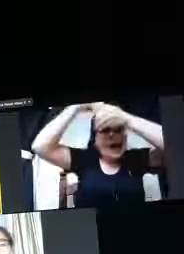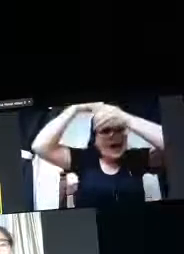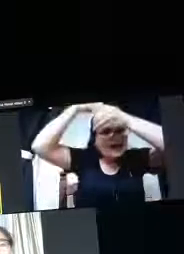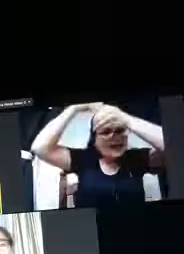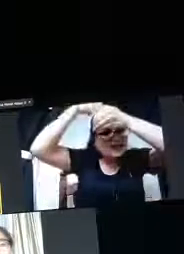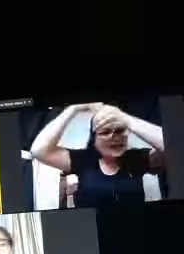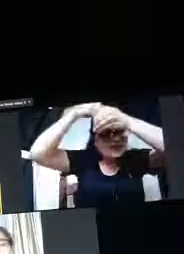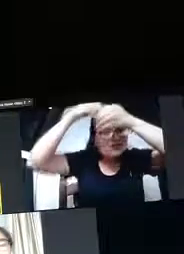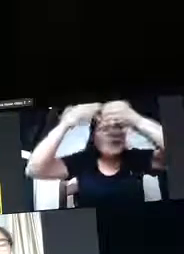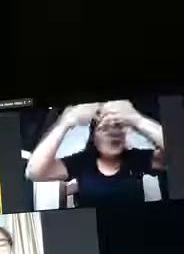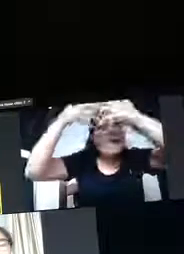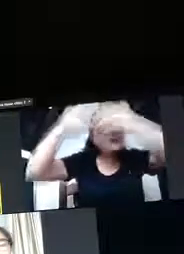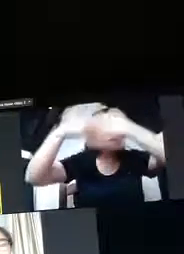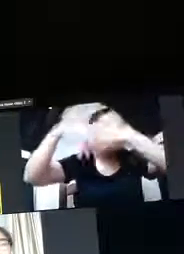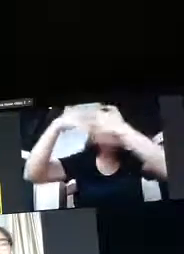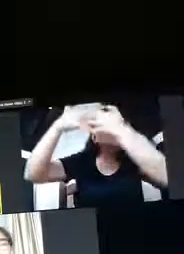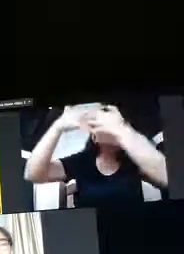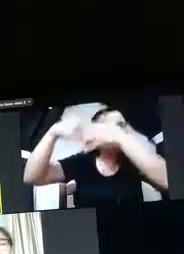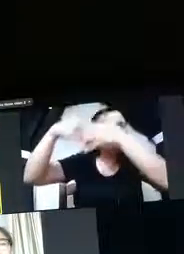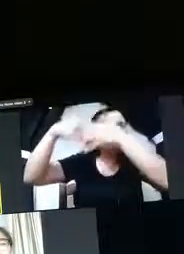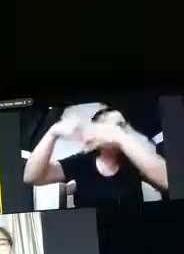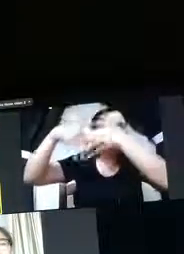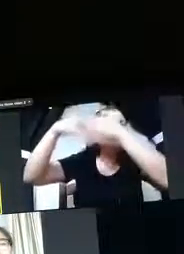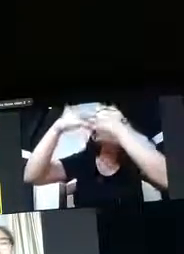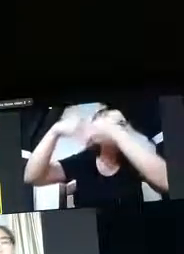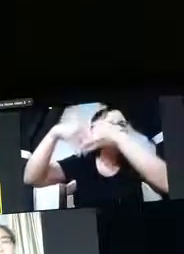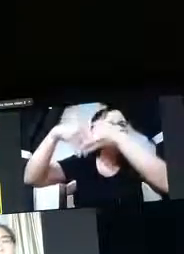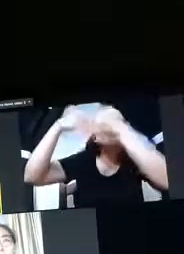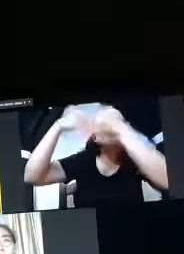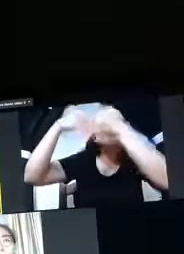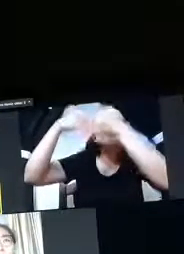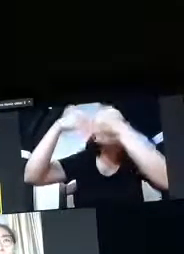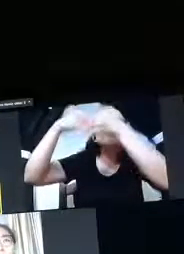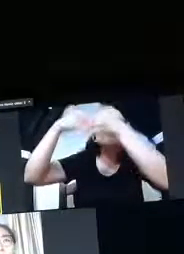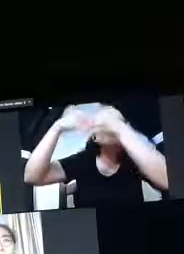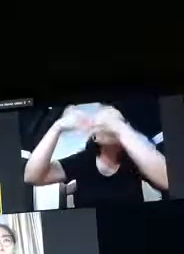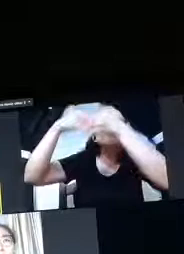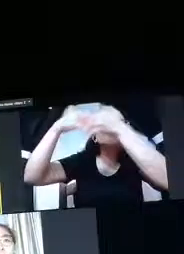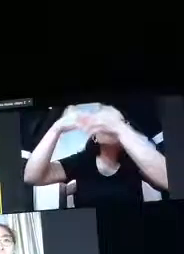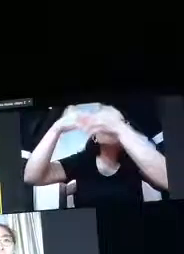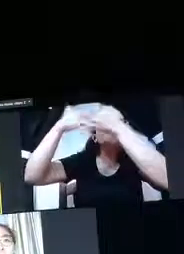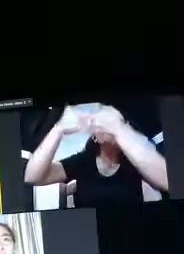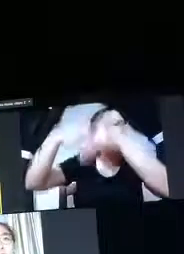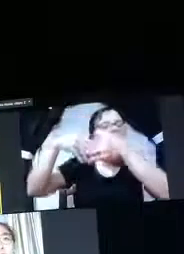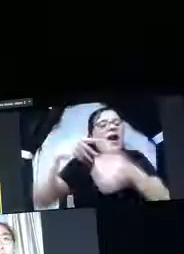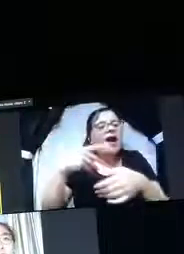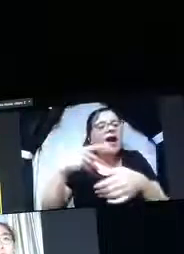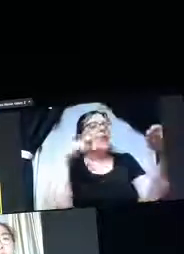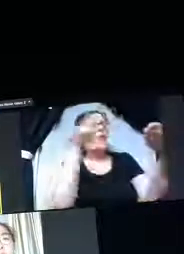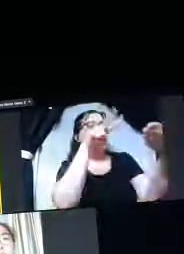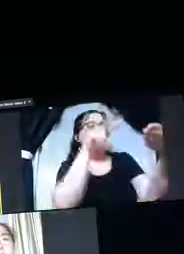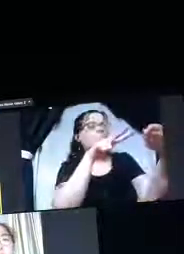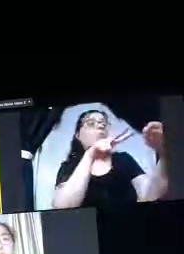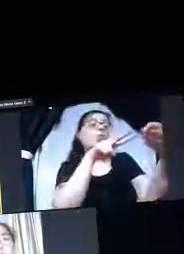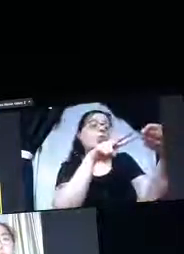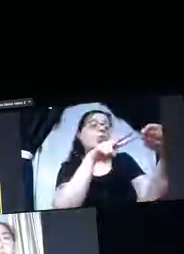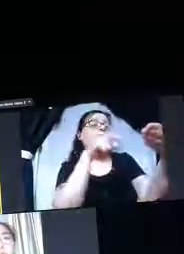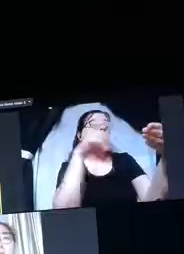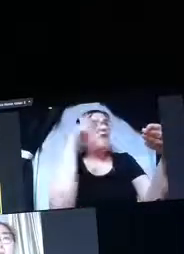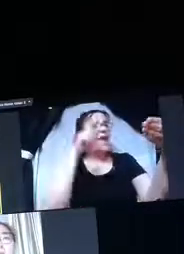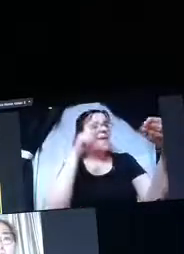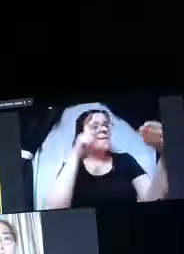nos permiten, en la lectura de los gestos del otro, entender qué está sucediendo y que son